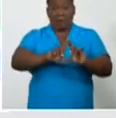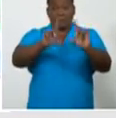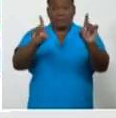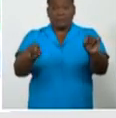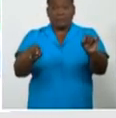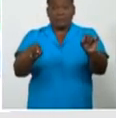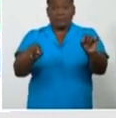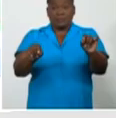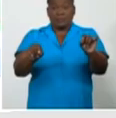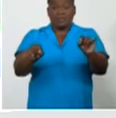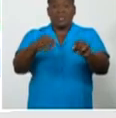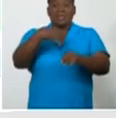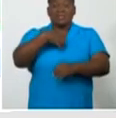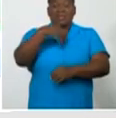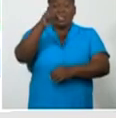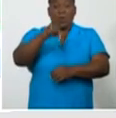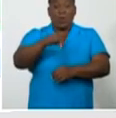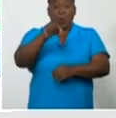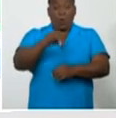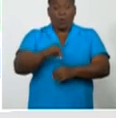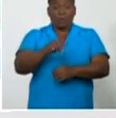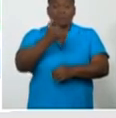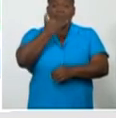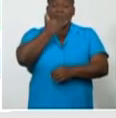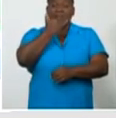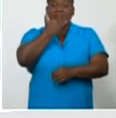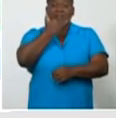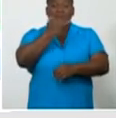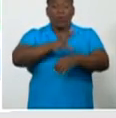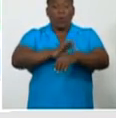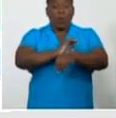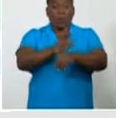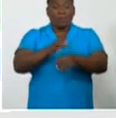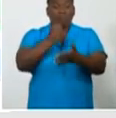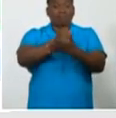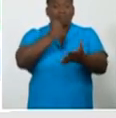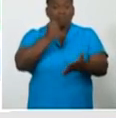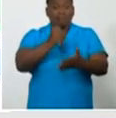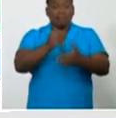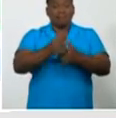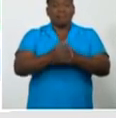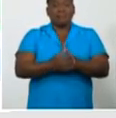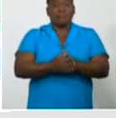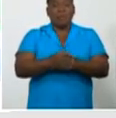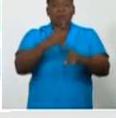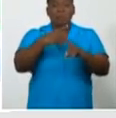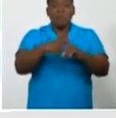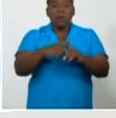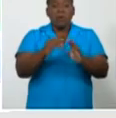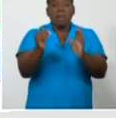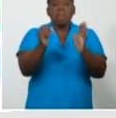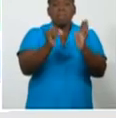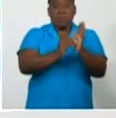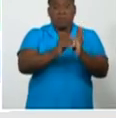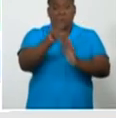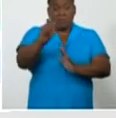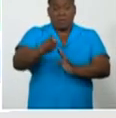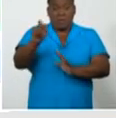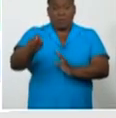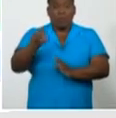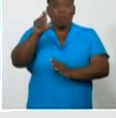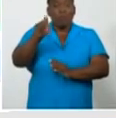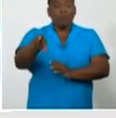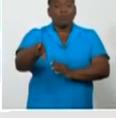en el día de hoy una tasa de incidencia de casos confirmados por 1000 habitantes en los últimos 15